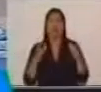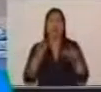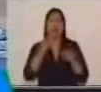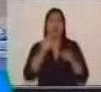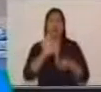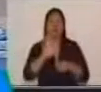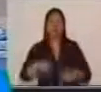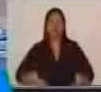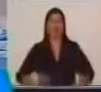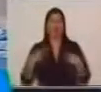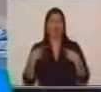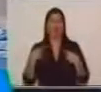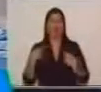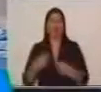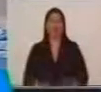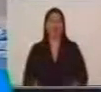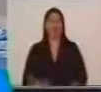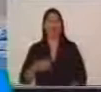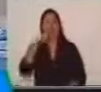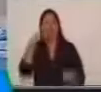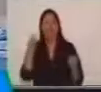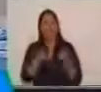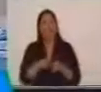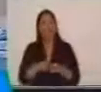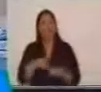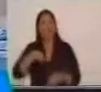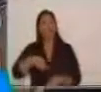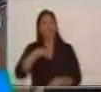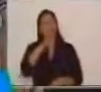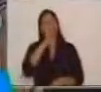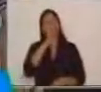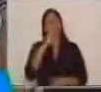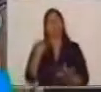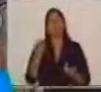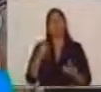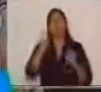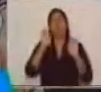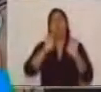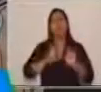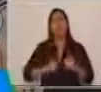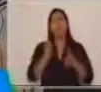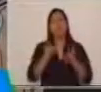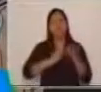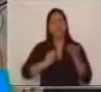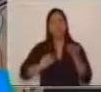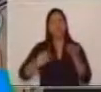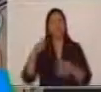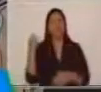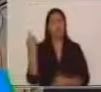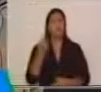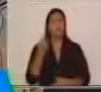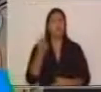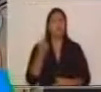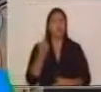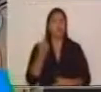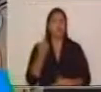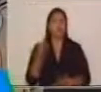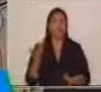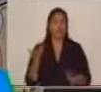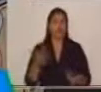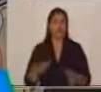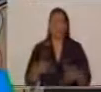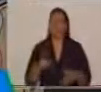vidas. Vamos a hablar también acerca de autores importantes. Cuando hablo de autores importantes, son